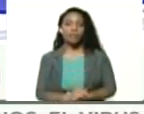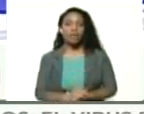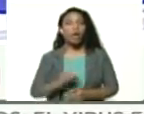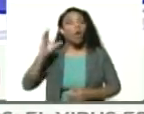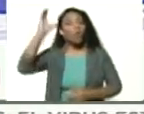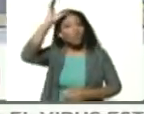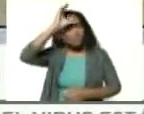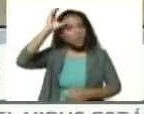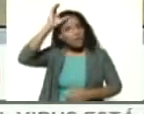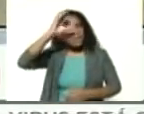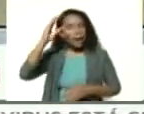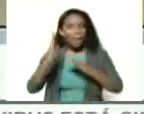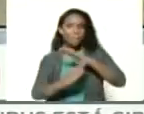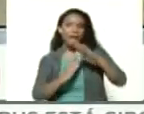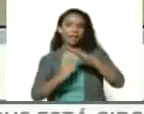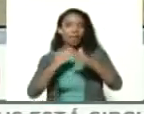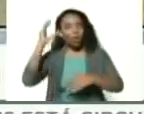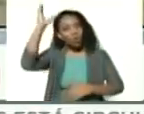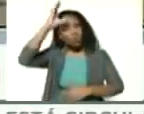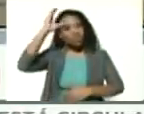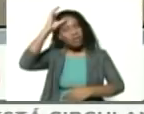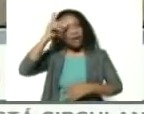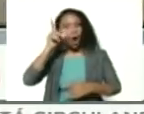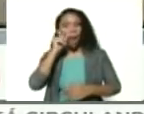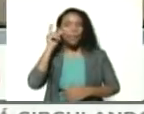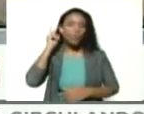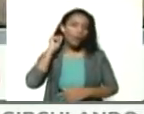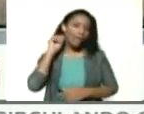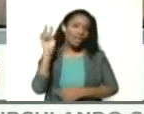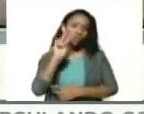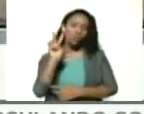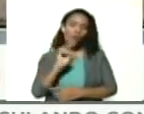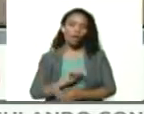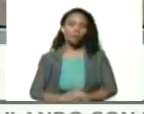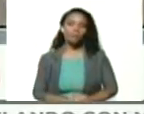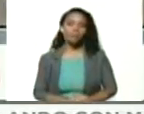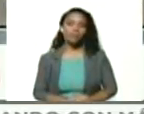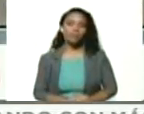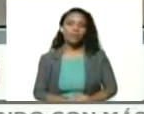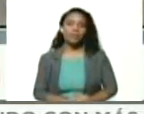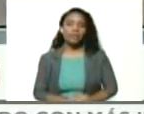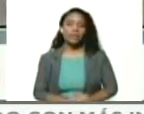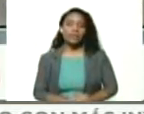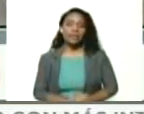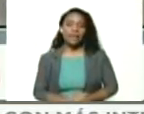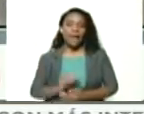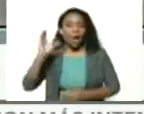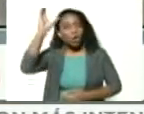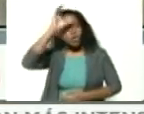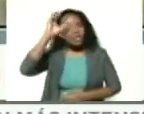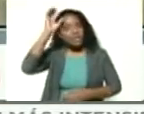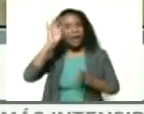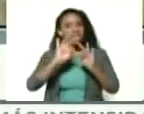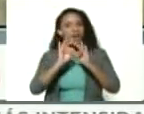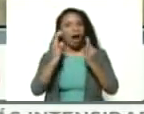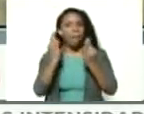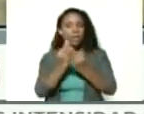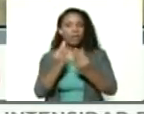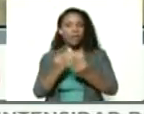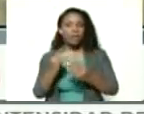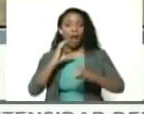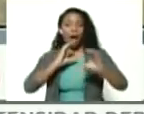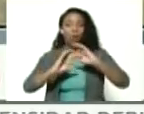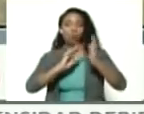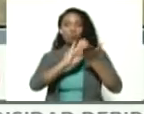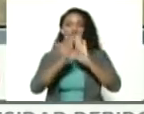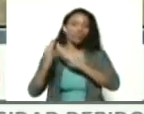consciente, que se basa en la conciencia del hombre y la mujer venezolana, que se basa en la conciencia de la familia, de la